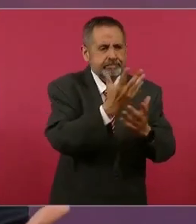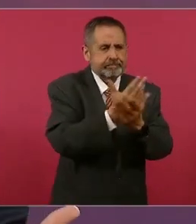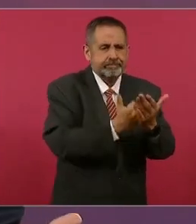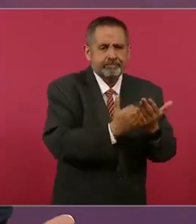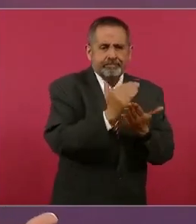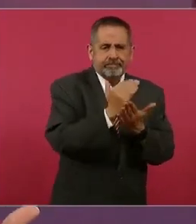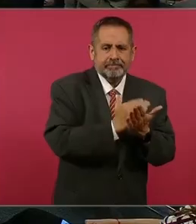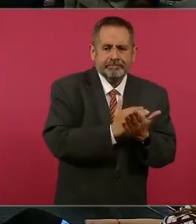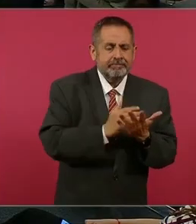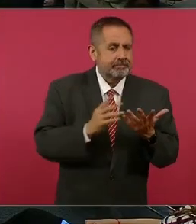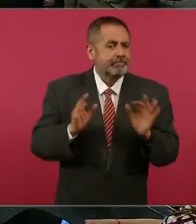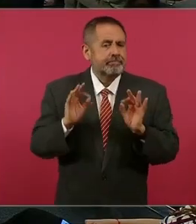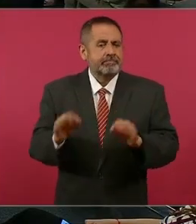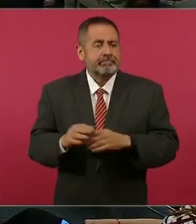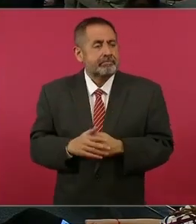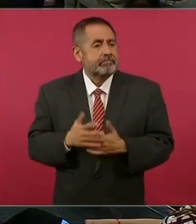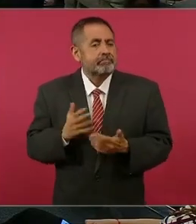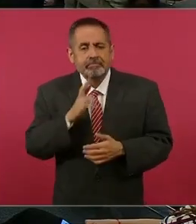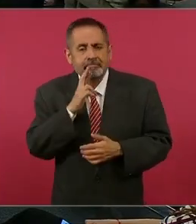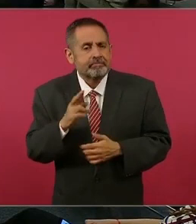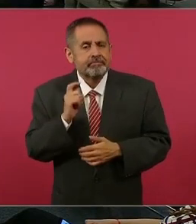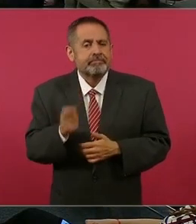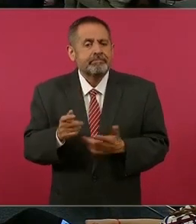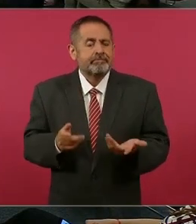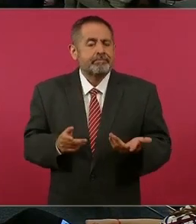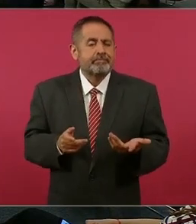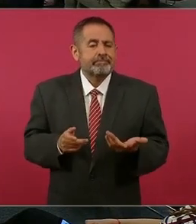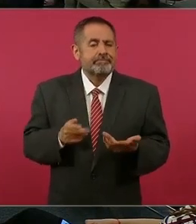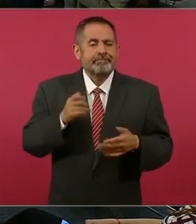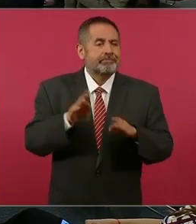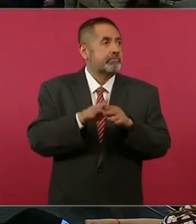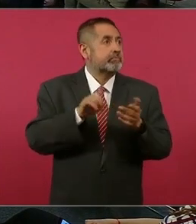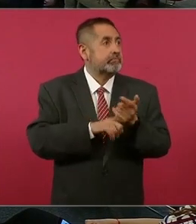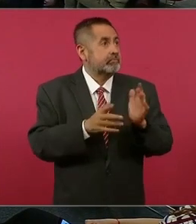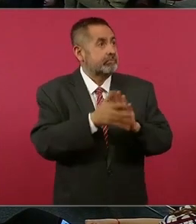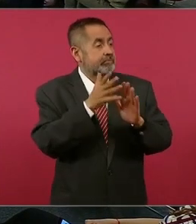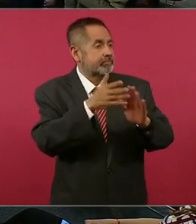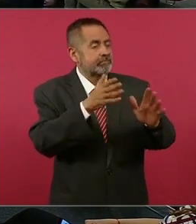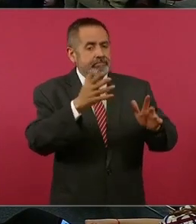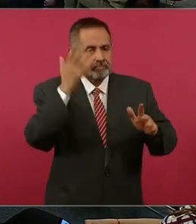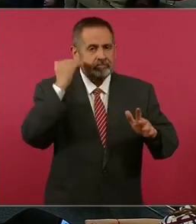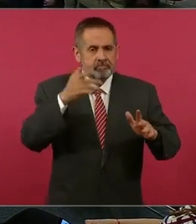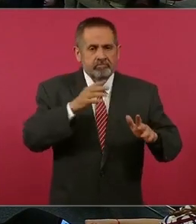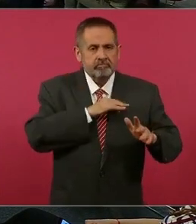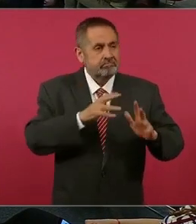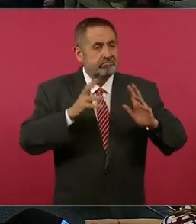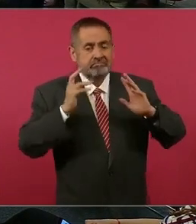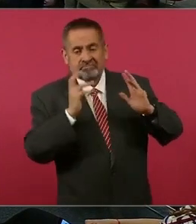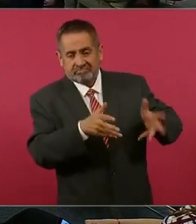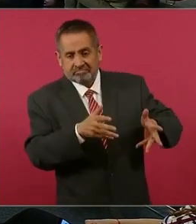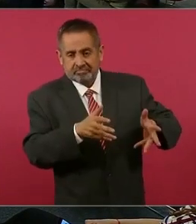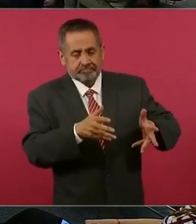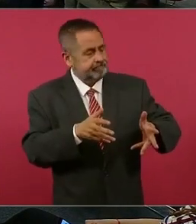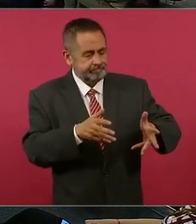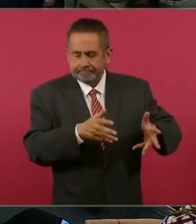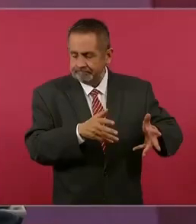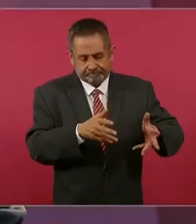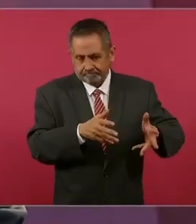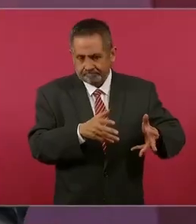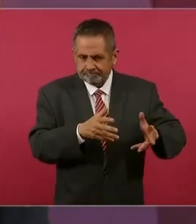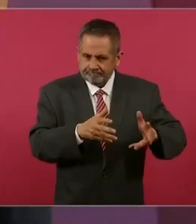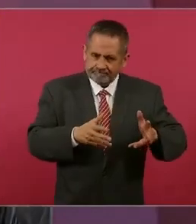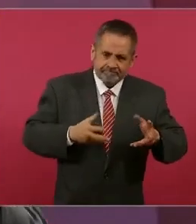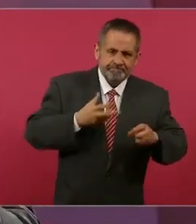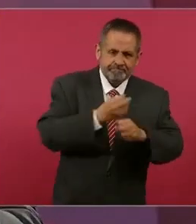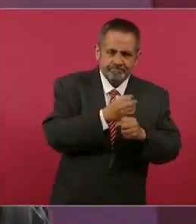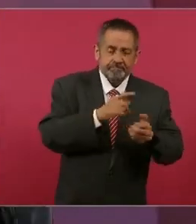¿Y cuál es el resultado? Que esa obra que se pudo haber quedado ahí, ¿sí?,